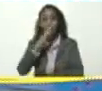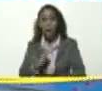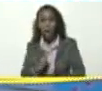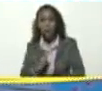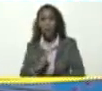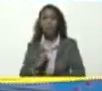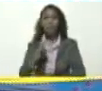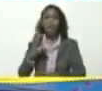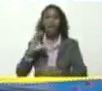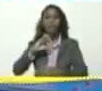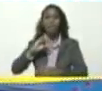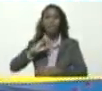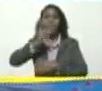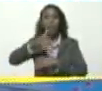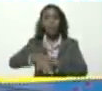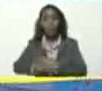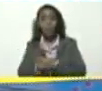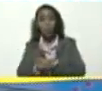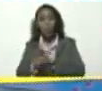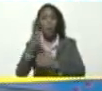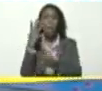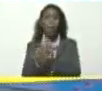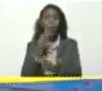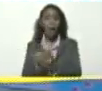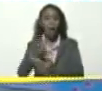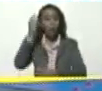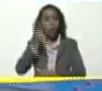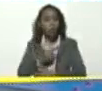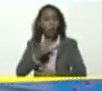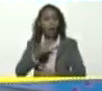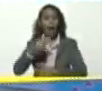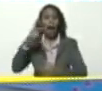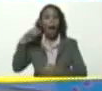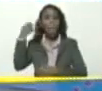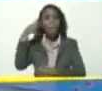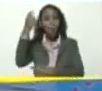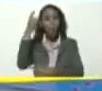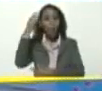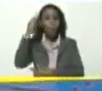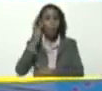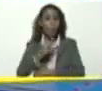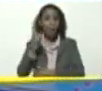Macuro, Monagas, Sucre, Apure y Bolívar. Bueno, hay que